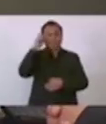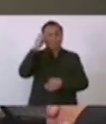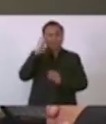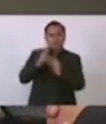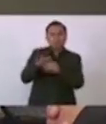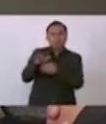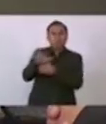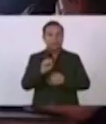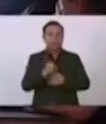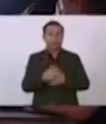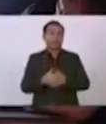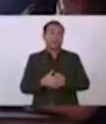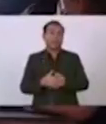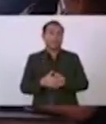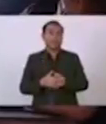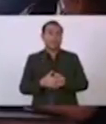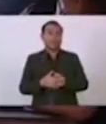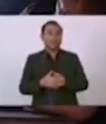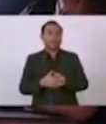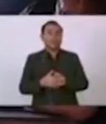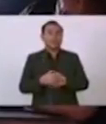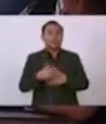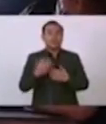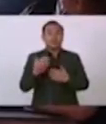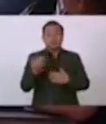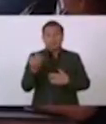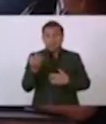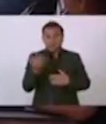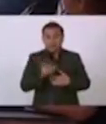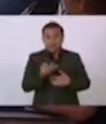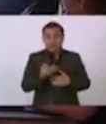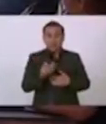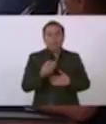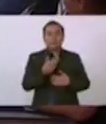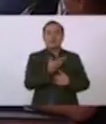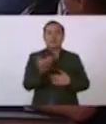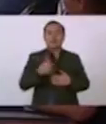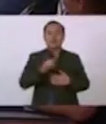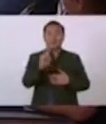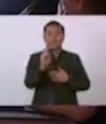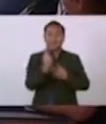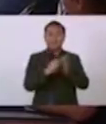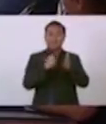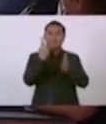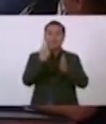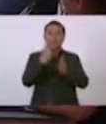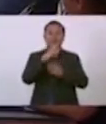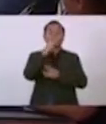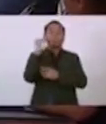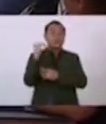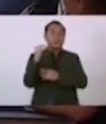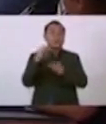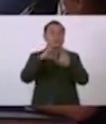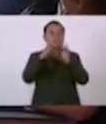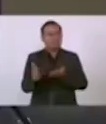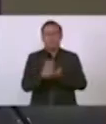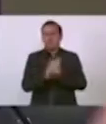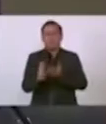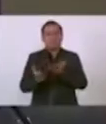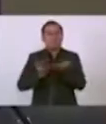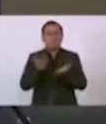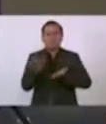república en airbus que le ha tomado bien junto a su gabinete para prevenir que los salvadoreños puedan ser infectados por el coronavirus